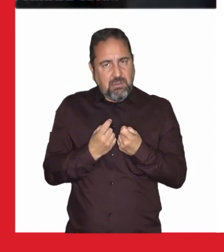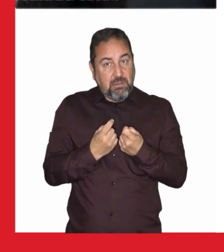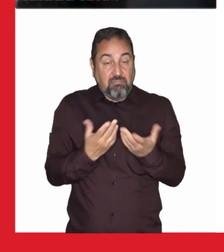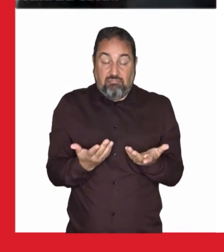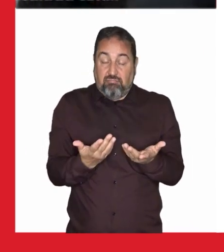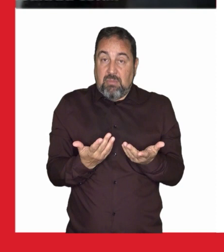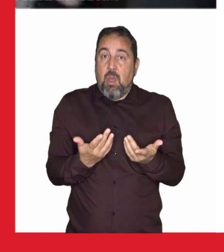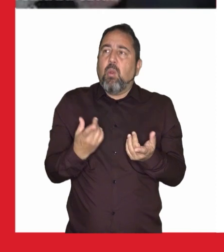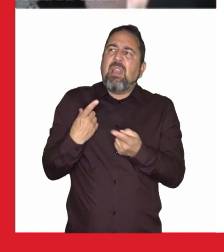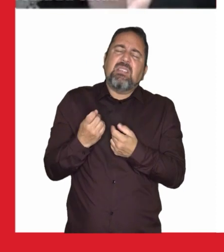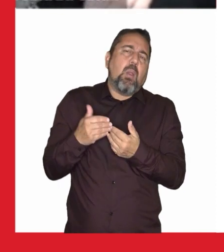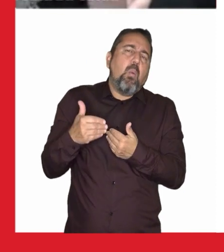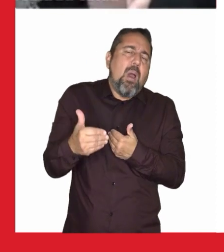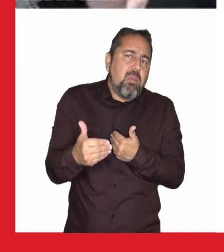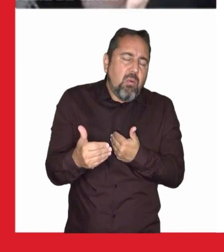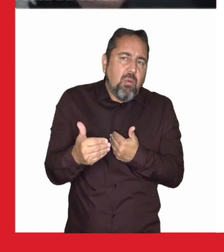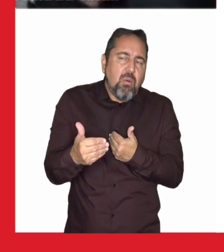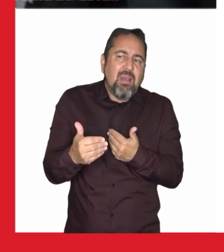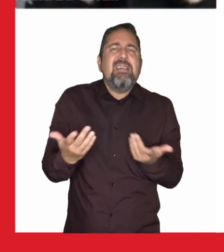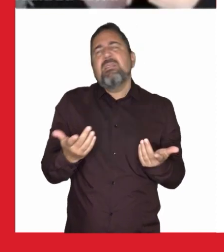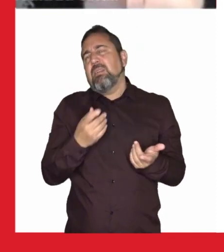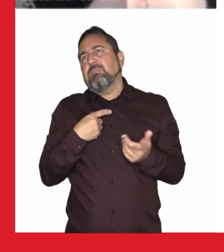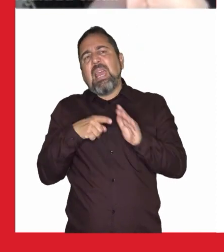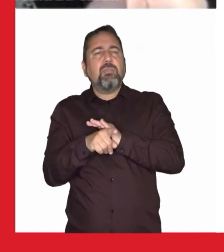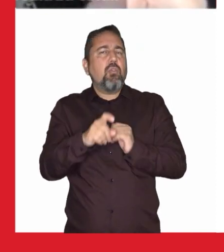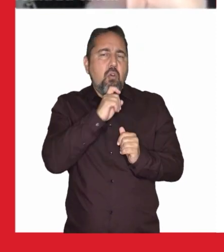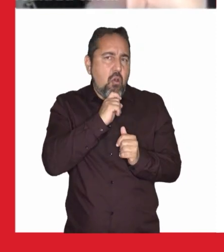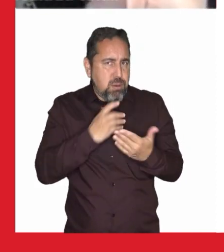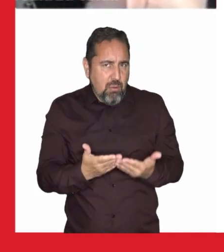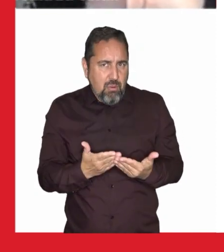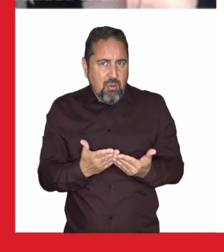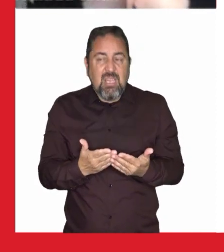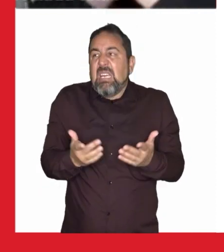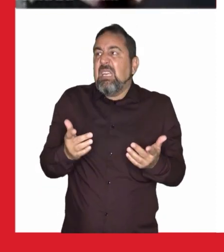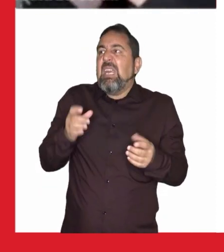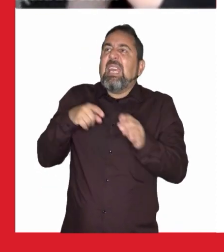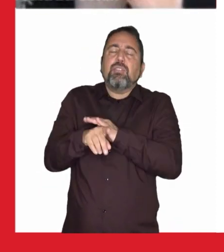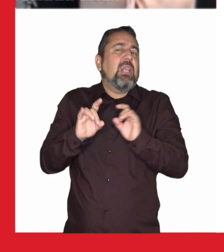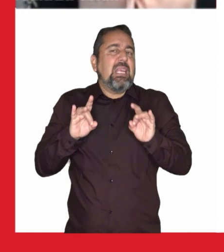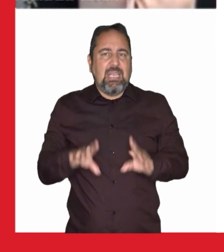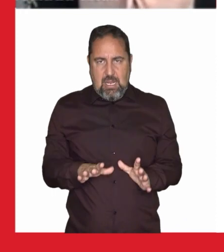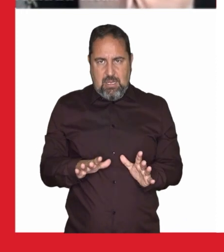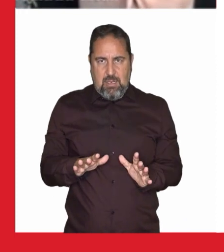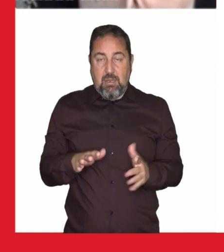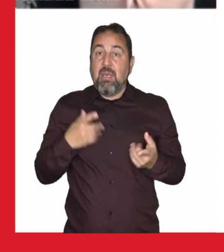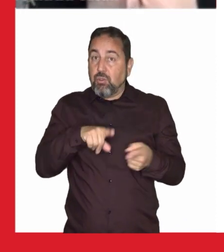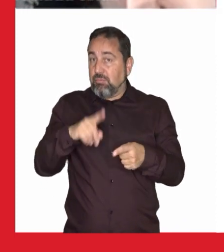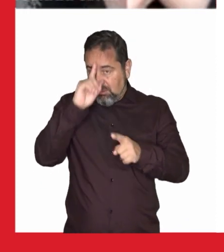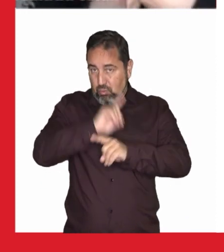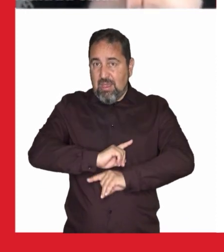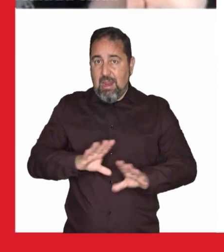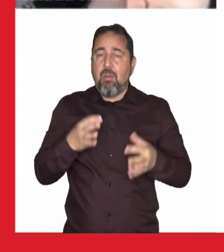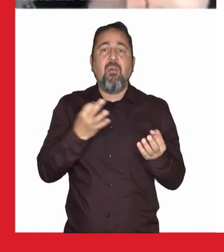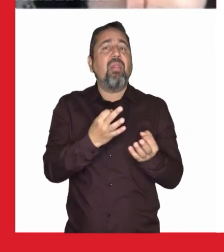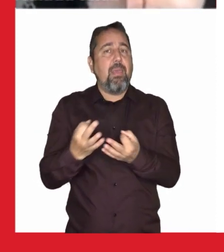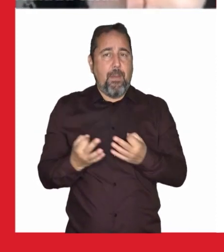qué recursos vas a necesitar, cuándo los vas a necesitar, cómo vas a gestionarlos y quién